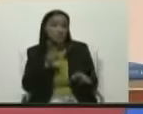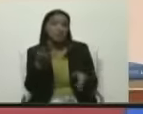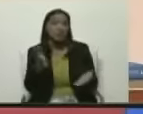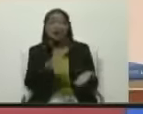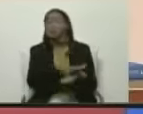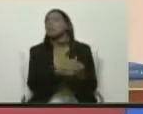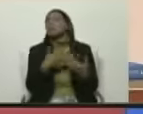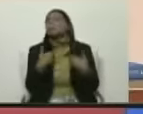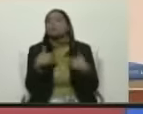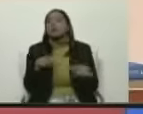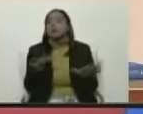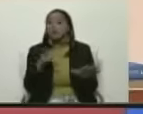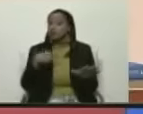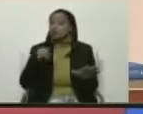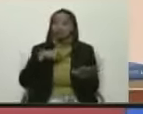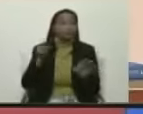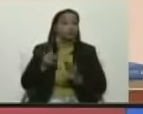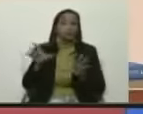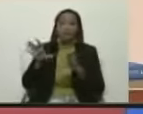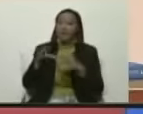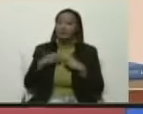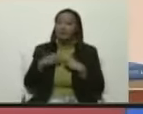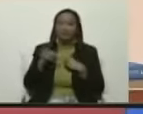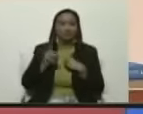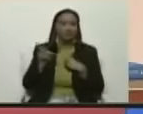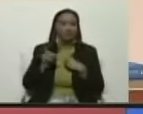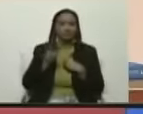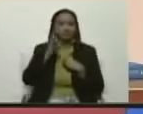Nosotros no los vamos a dejar pasar.